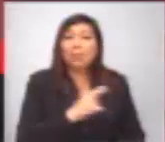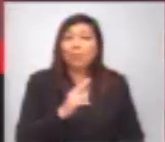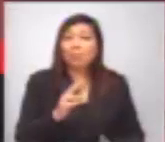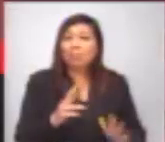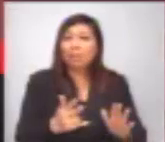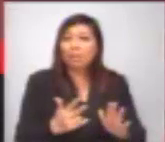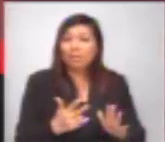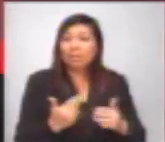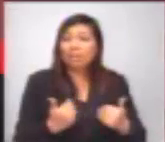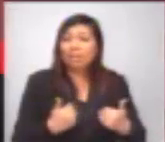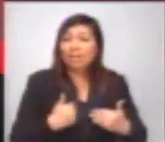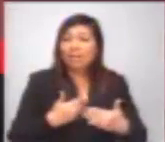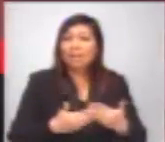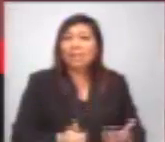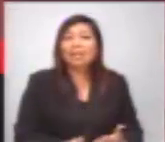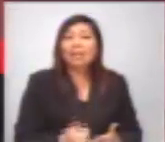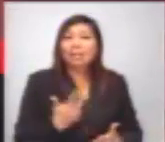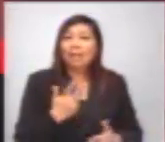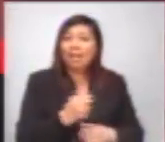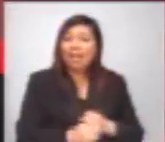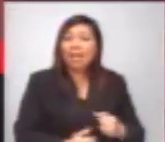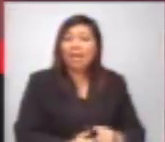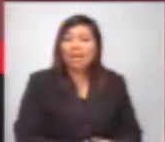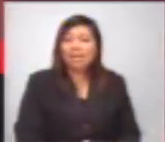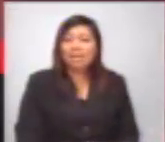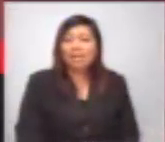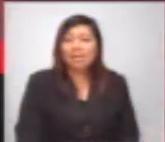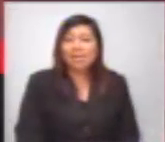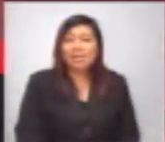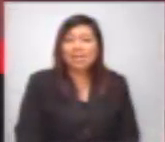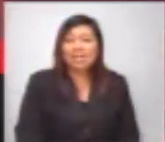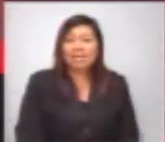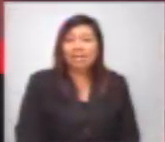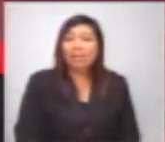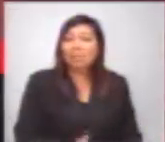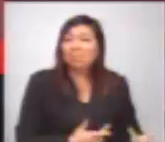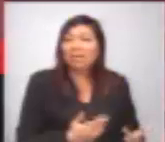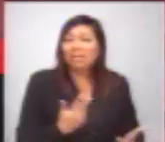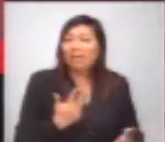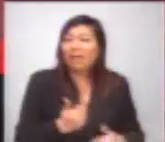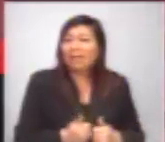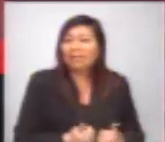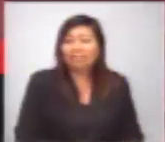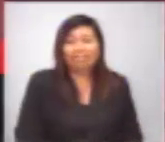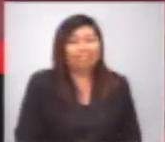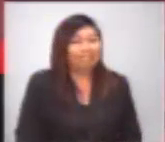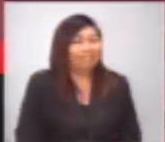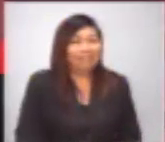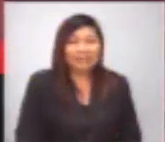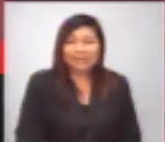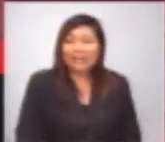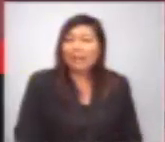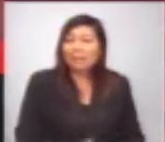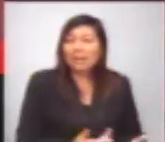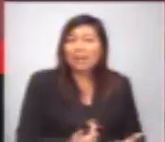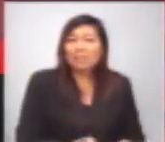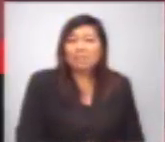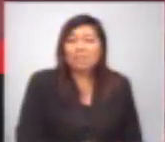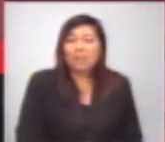del 2018 tienen que pasar todavía 3 años. No esperemos 3 años, ministra.